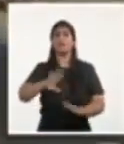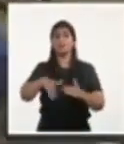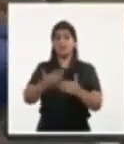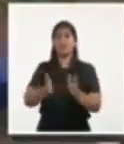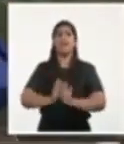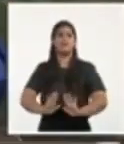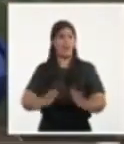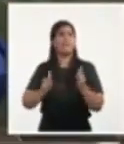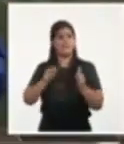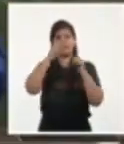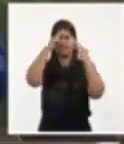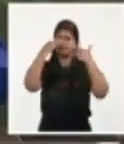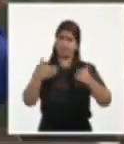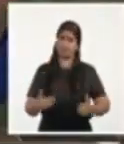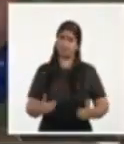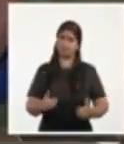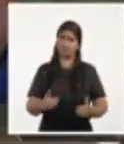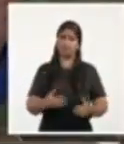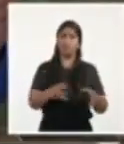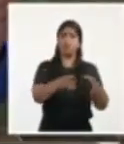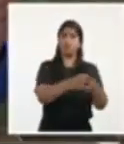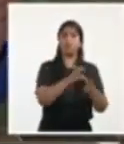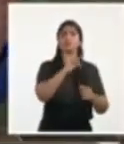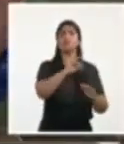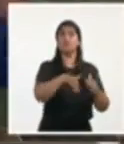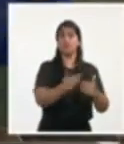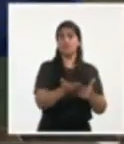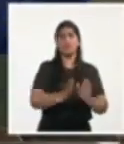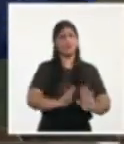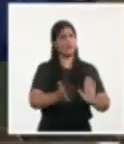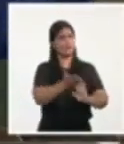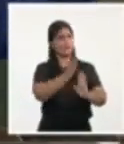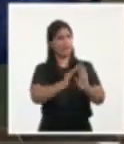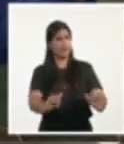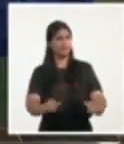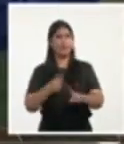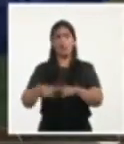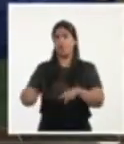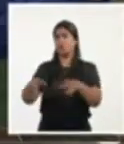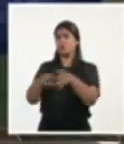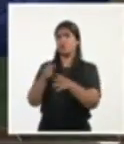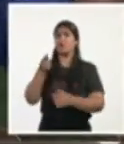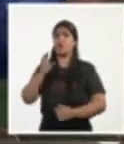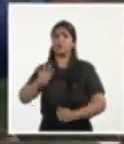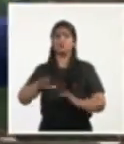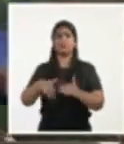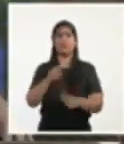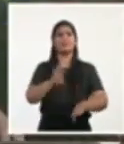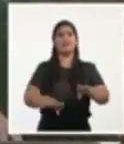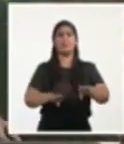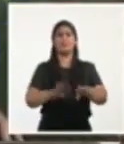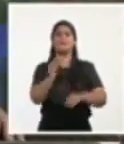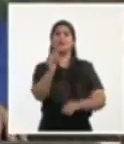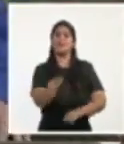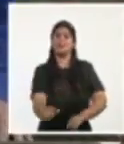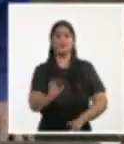a llevarlo a algo que los cubanos conocemos, una escuela en el campo, para tener la idea de uno de los lugares que se puede